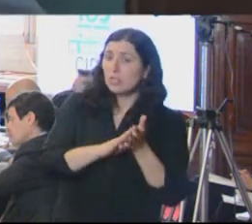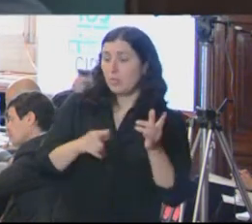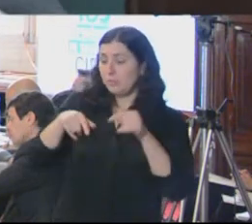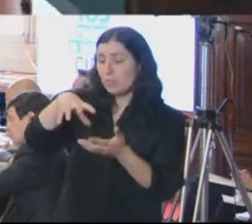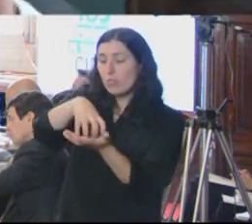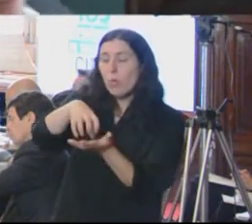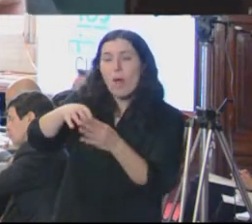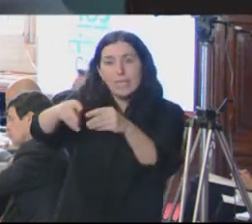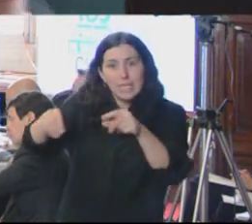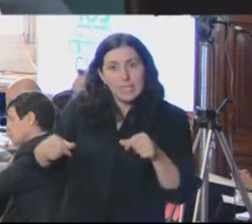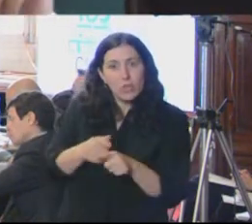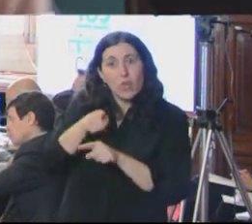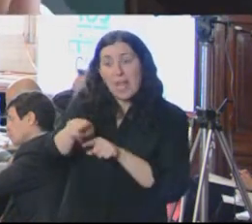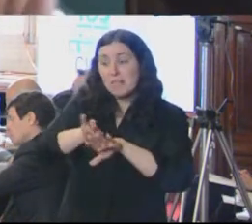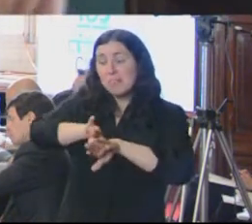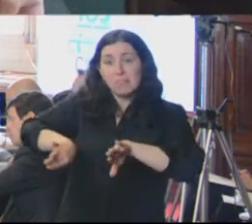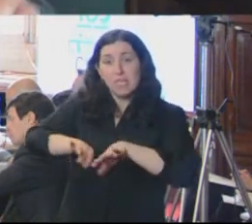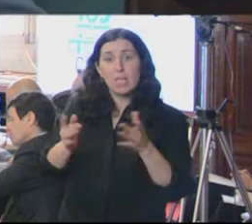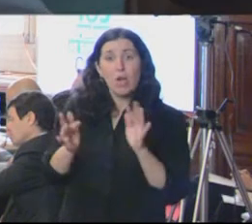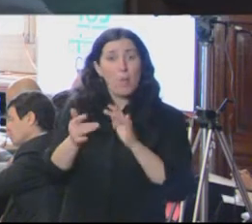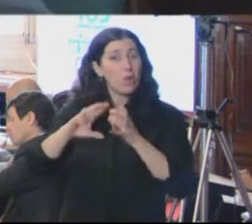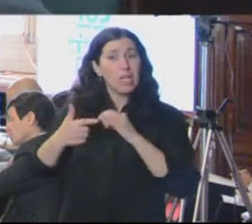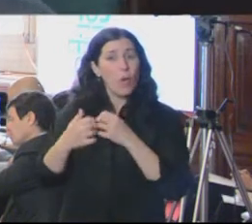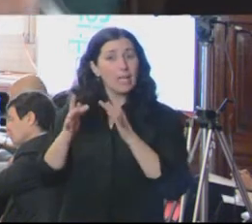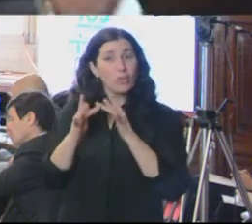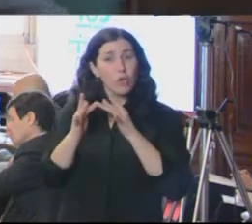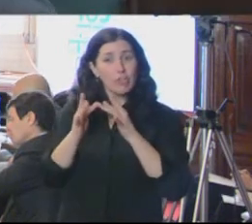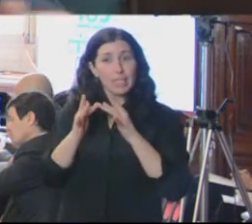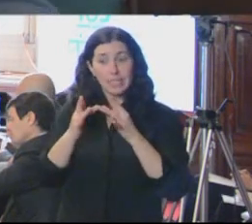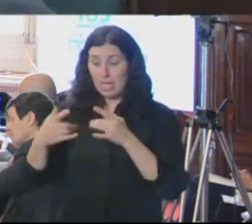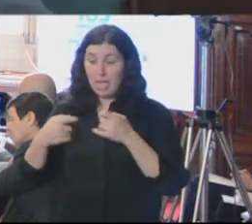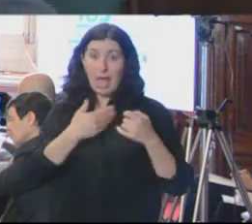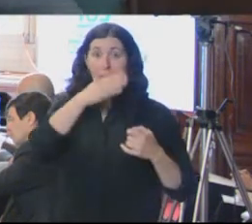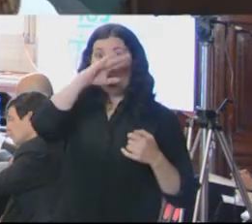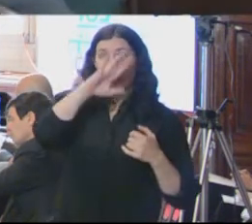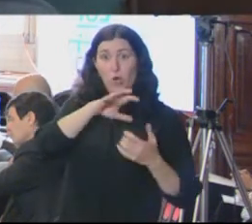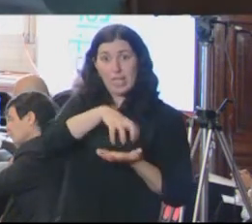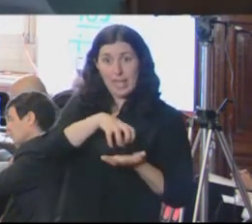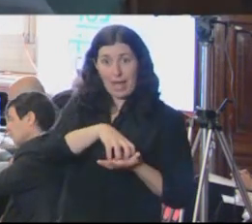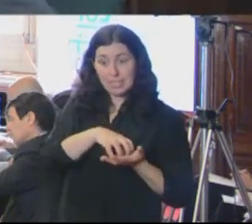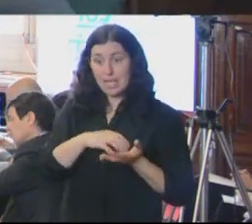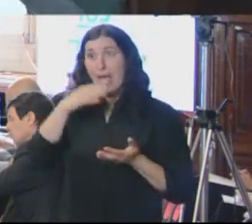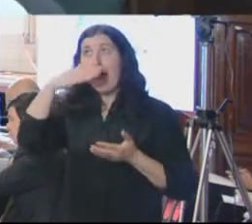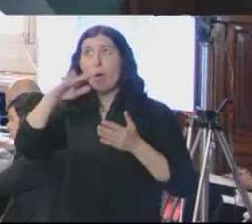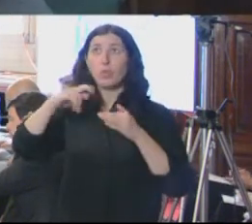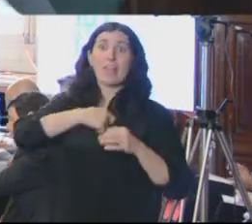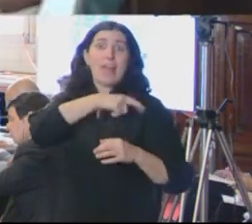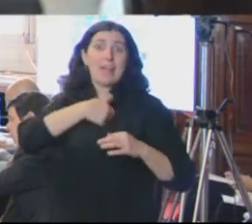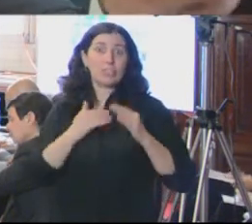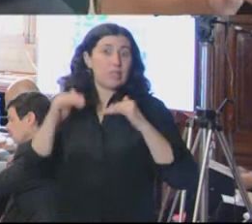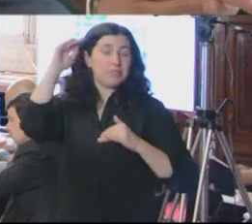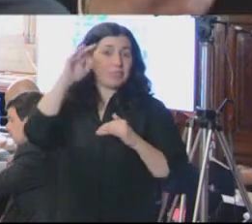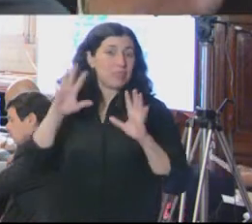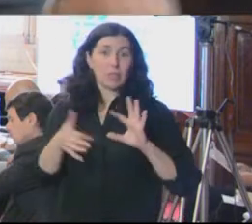territorial, pero que vemos que como no hay una articulación institucional en Colombia entre las autoridades locales y las autoridades nacionales, muchas de estas denuncias